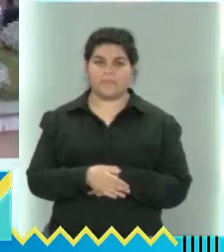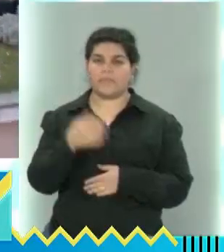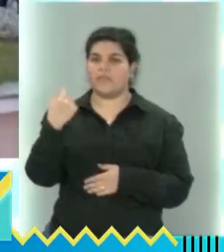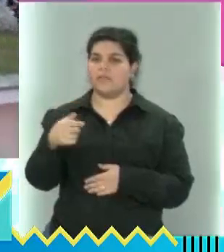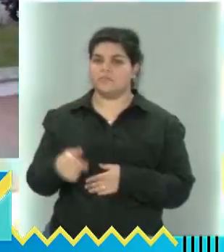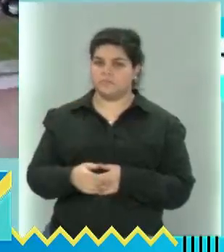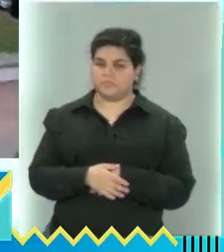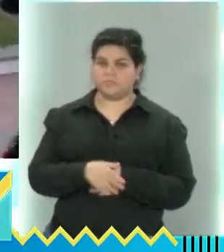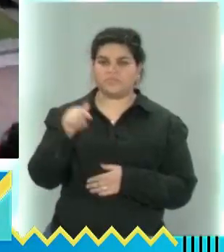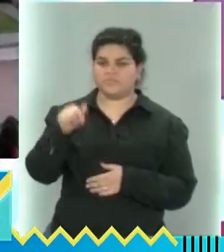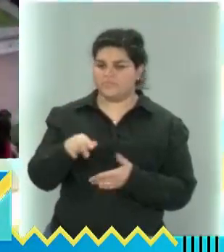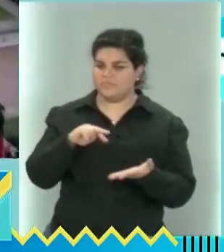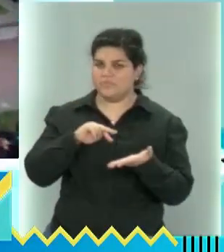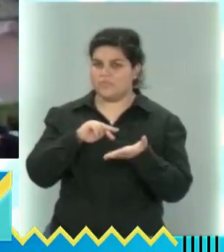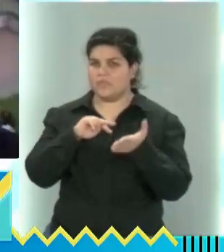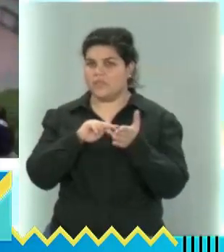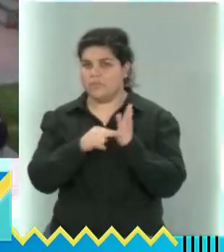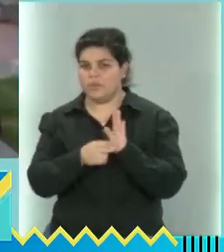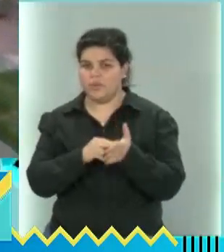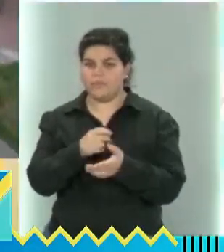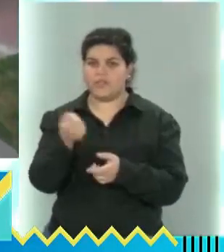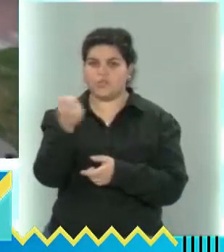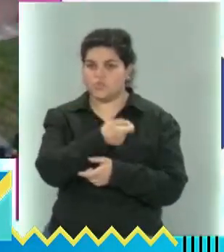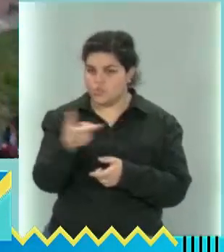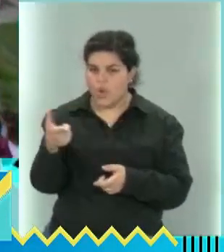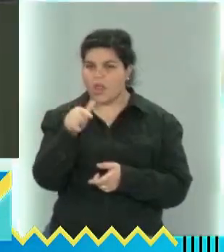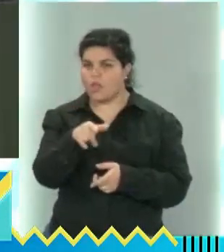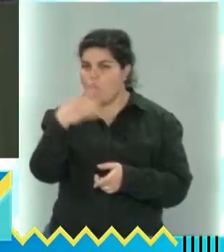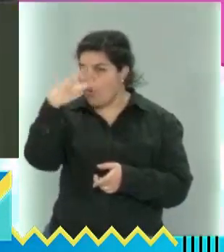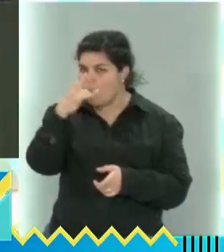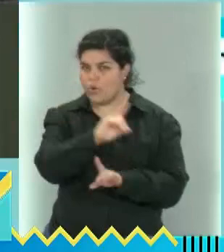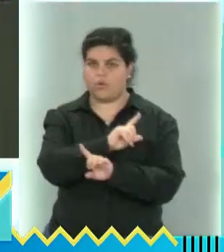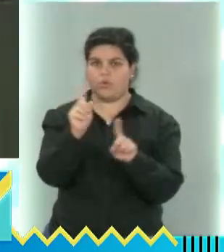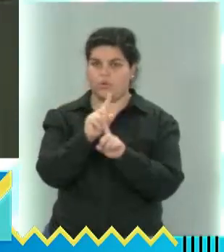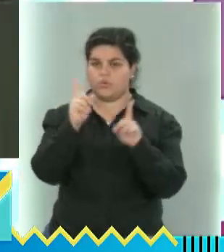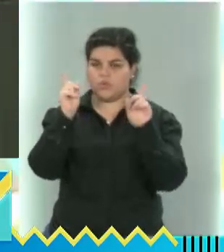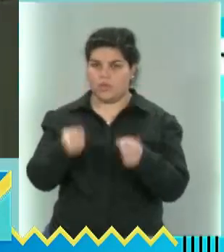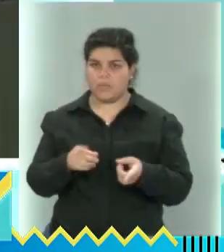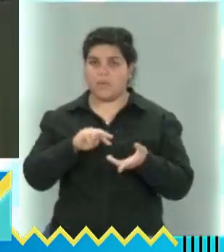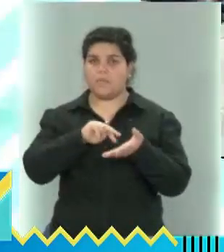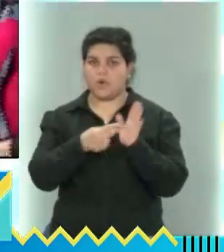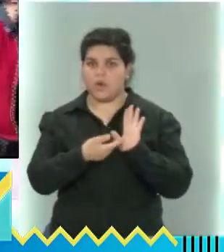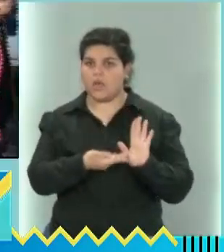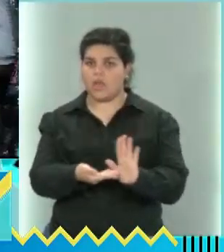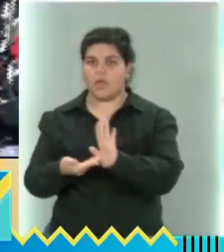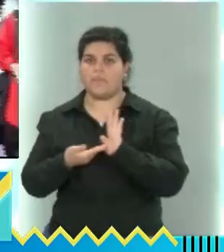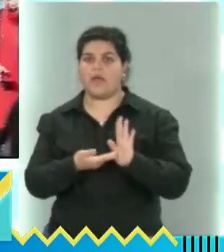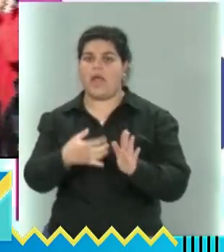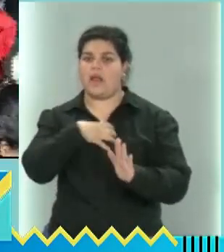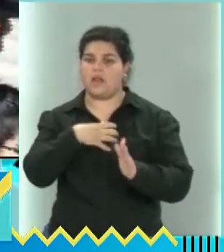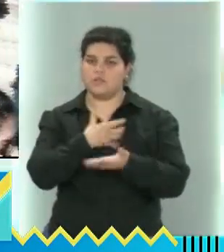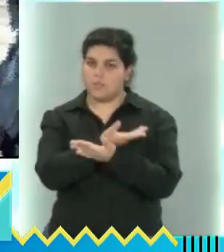conflicto que se agote en lo salarial. Gracias a la visibilización del conflicto, a las clases